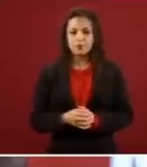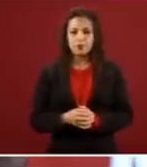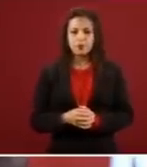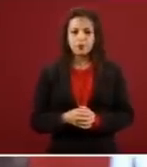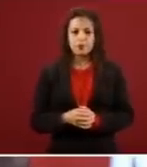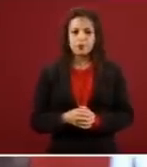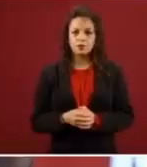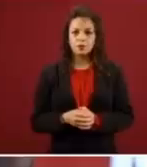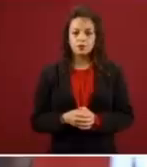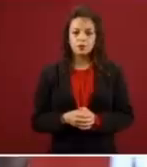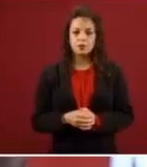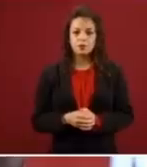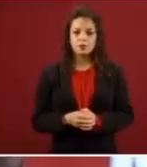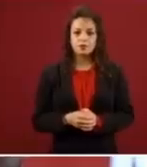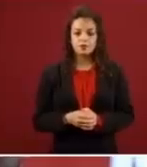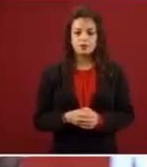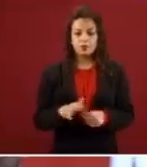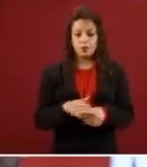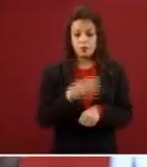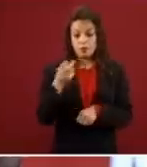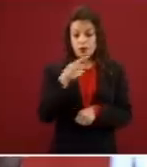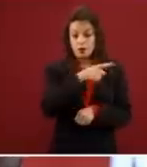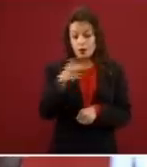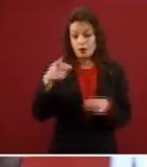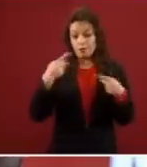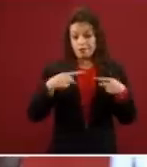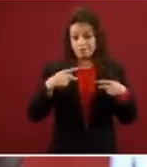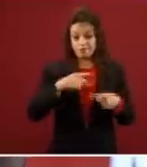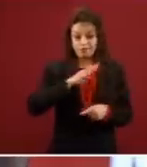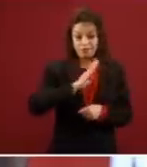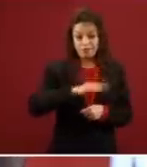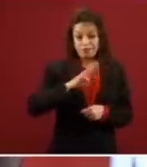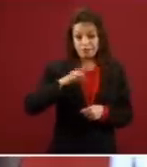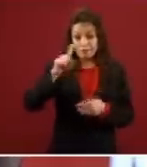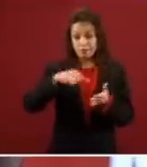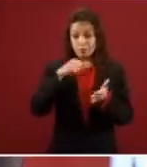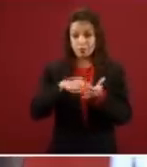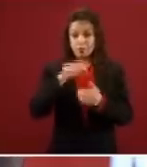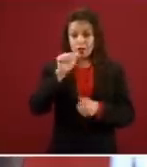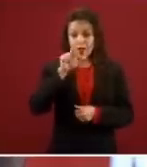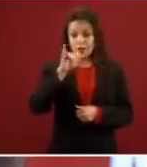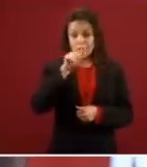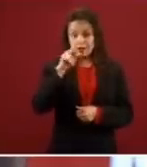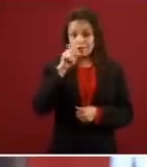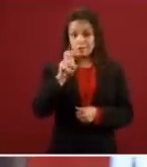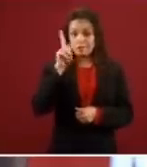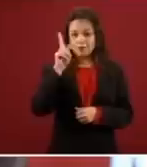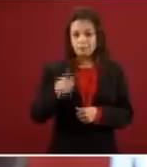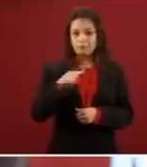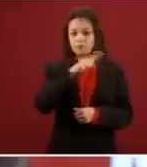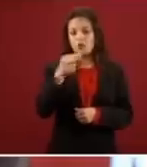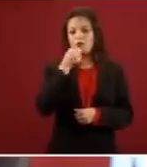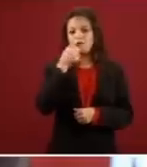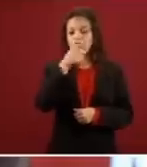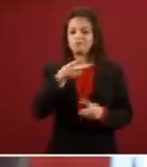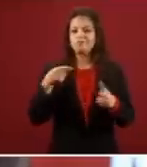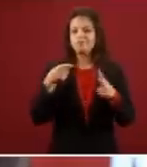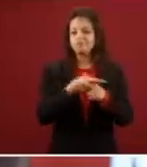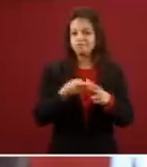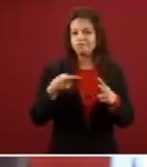la pérdida de vidas en Bavispe, los niños asesinados, las